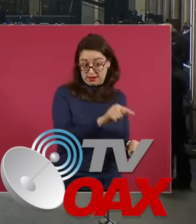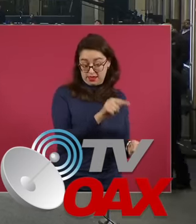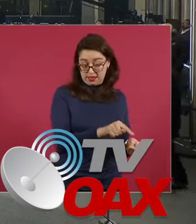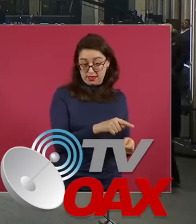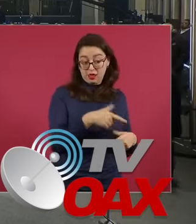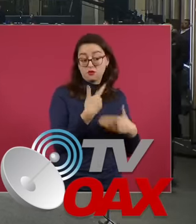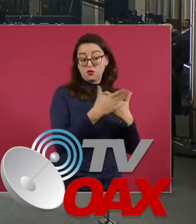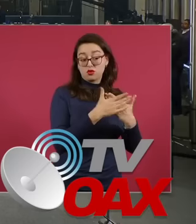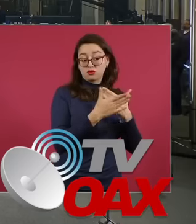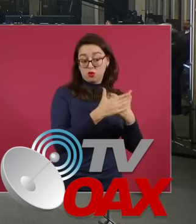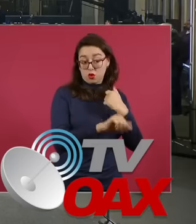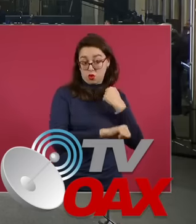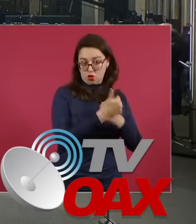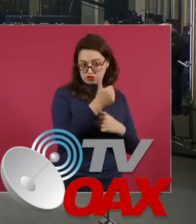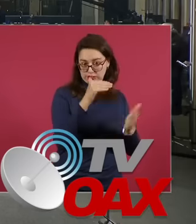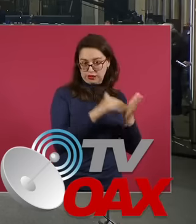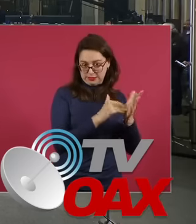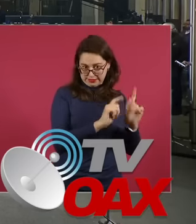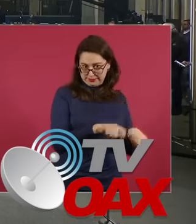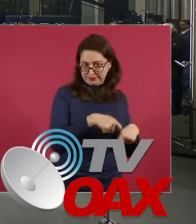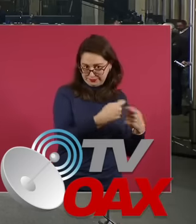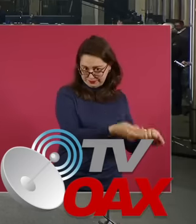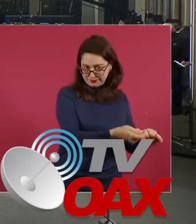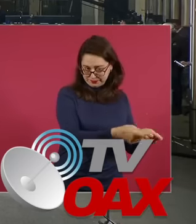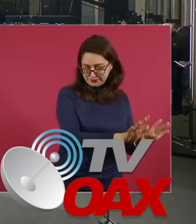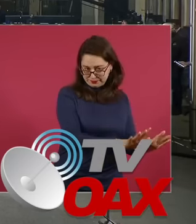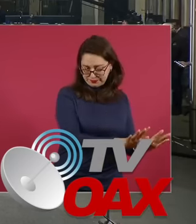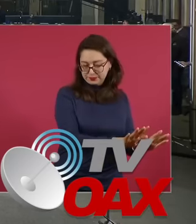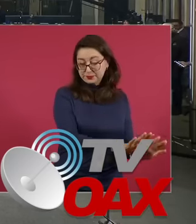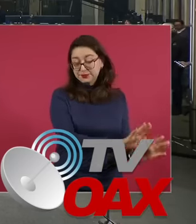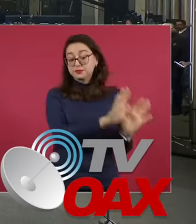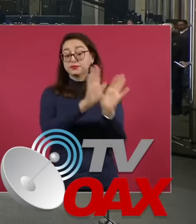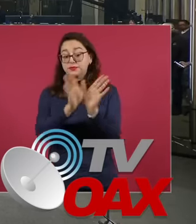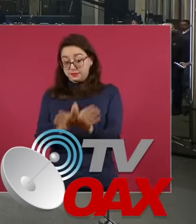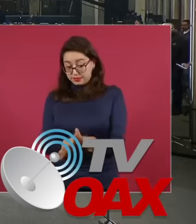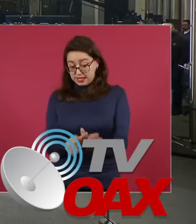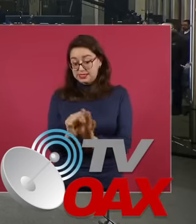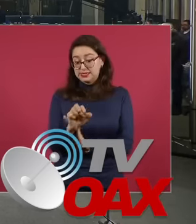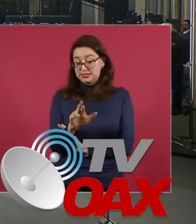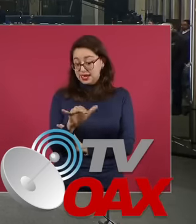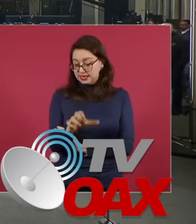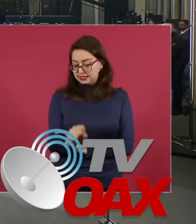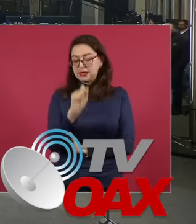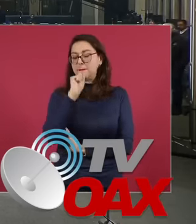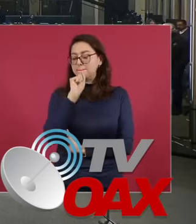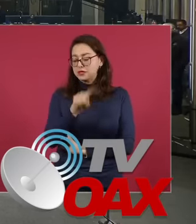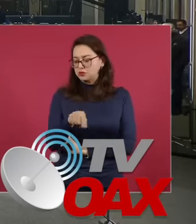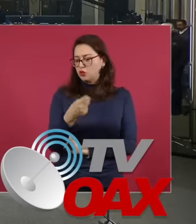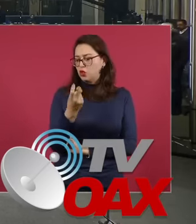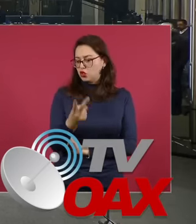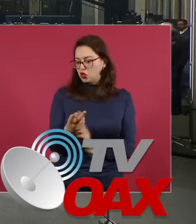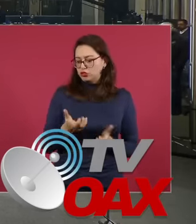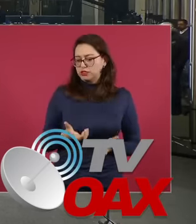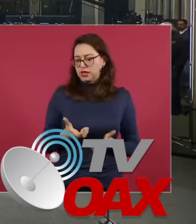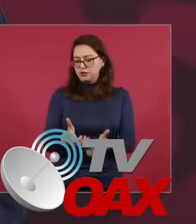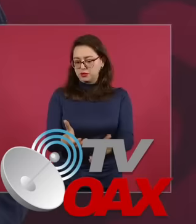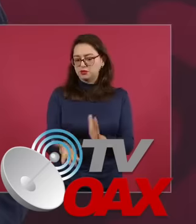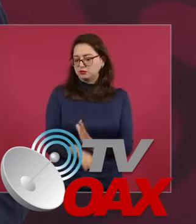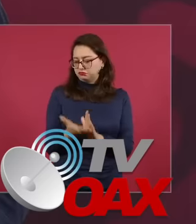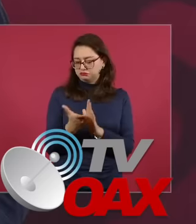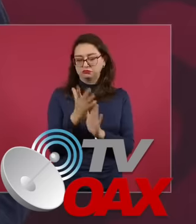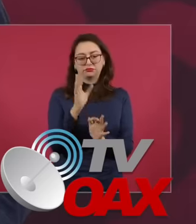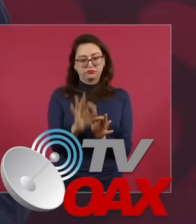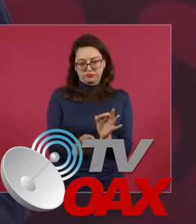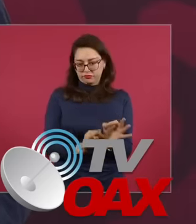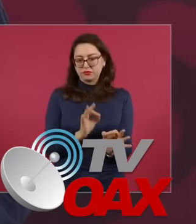yaquis. Entonces, con los seris lo mismo, ¿sí? Se va a concluir.